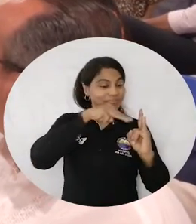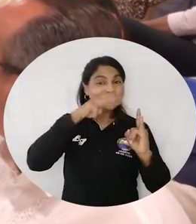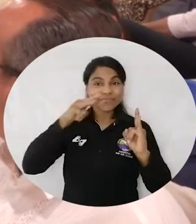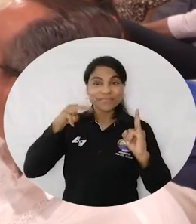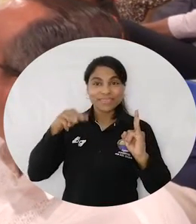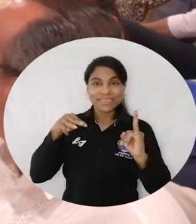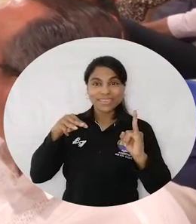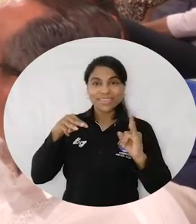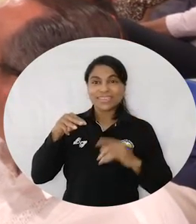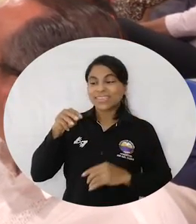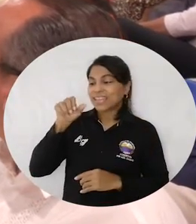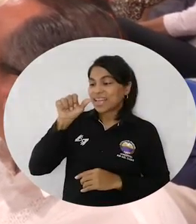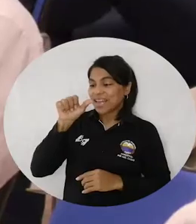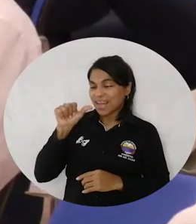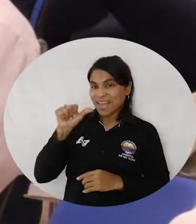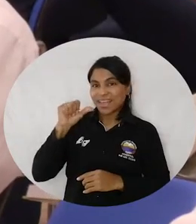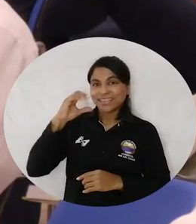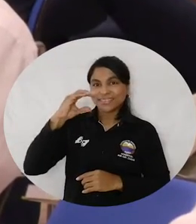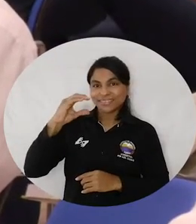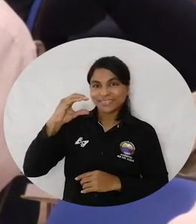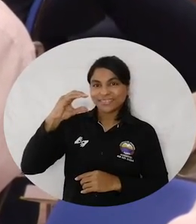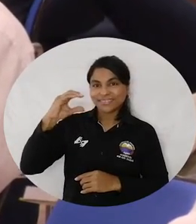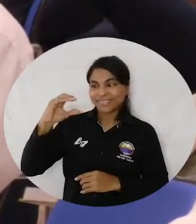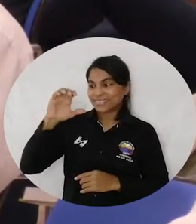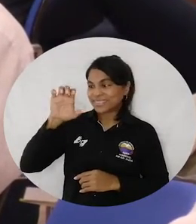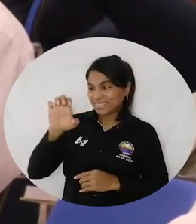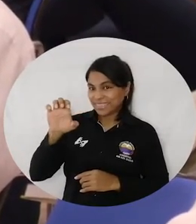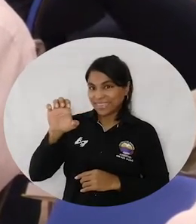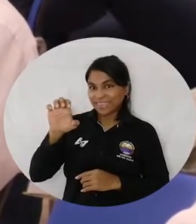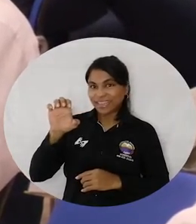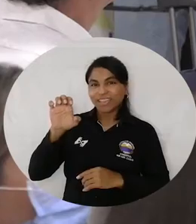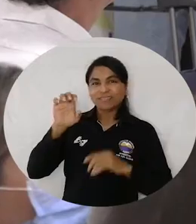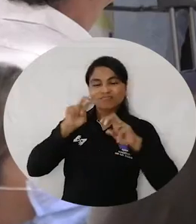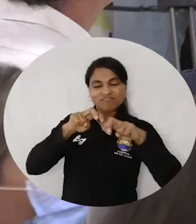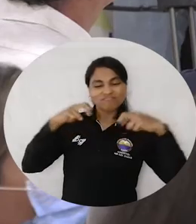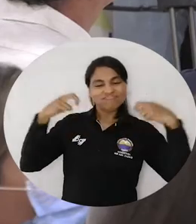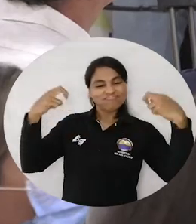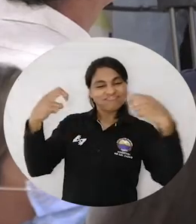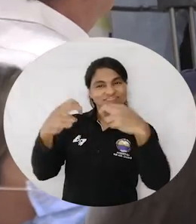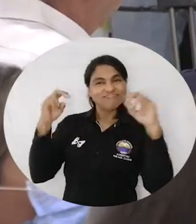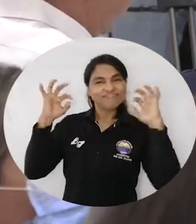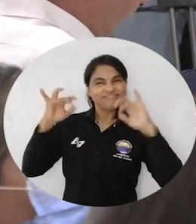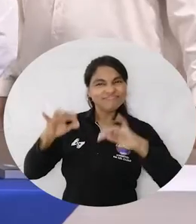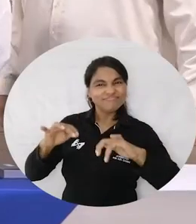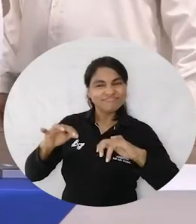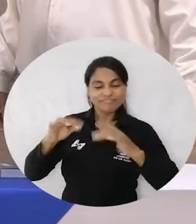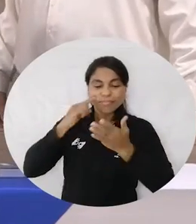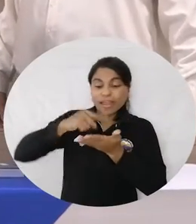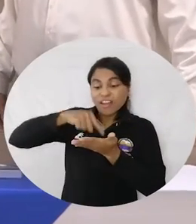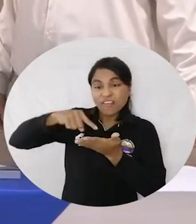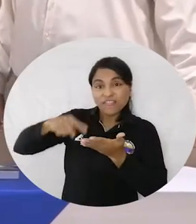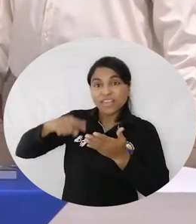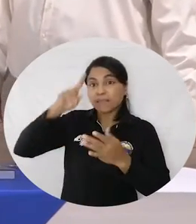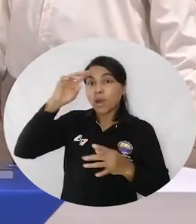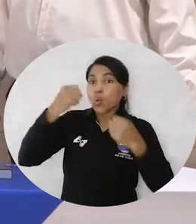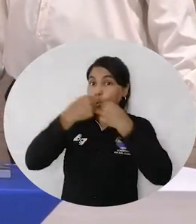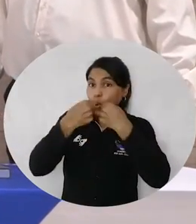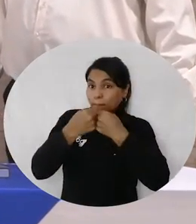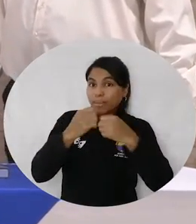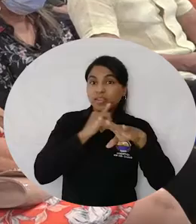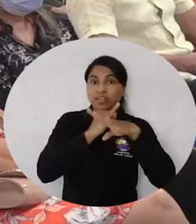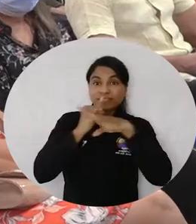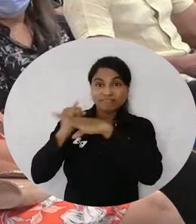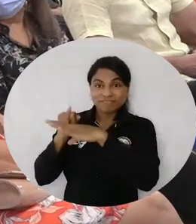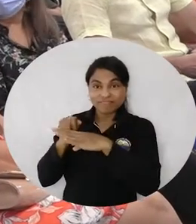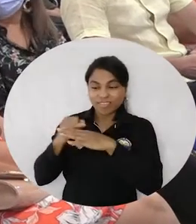La Universidad del Magdalena y la Academia Colombiana de Ciencias Económicas se dieron cita para materializar la firma de un convenio interinstitucional